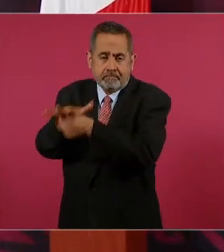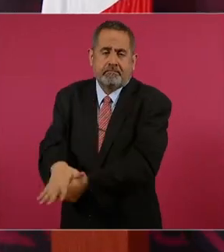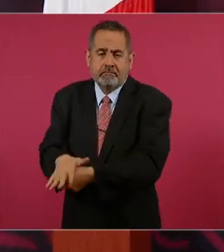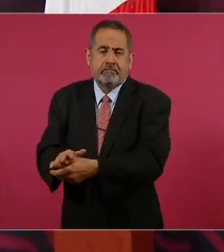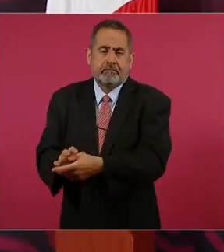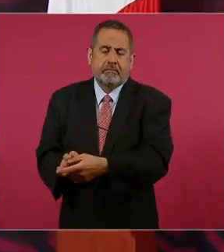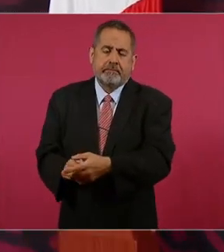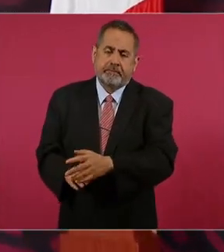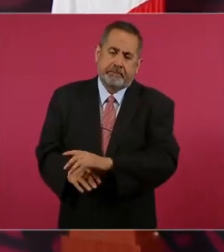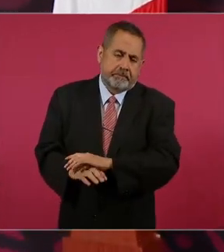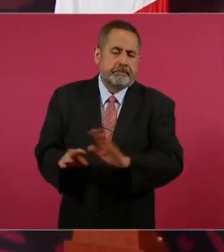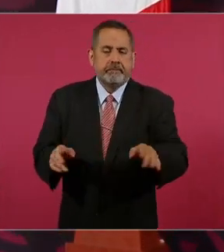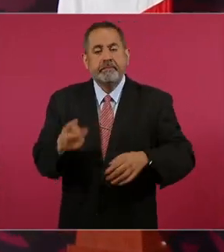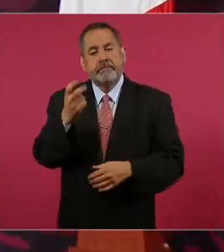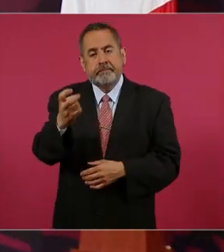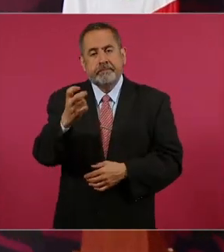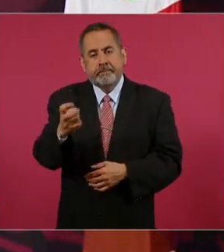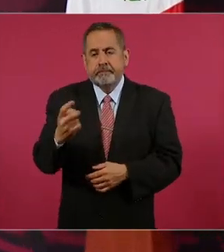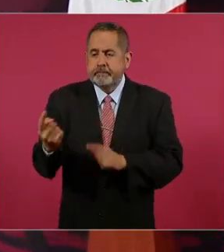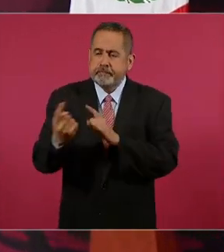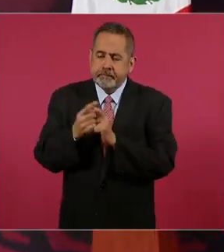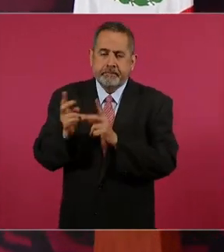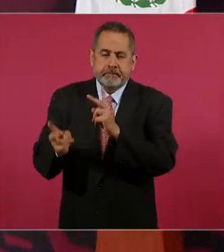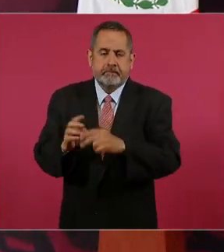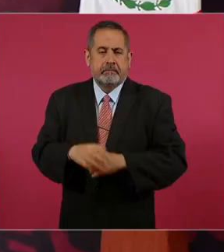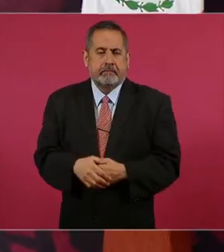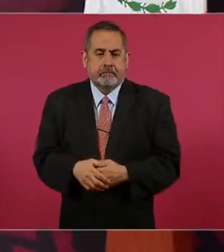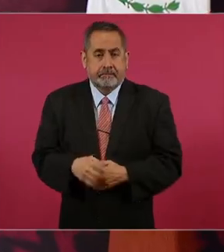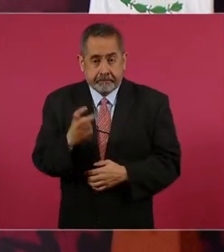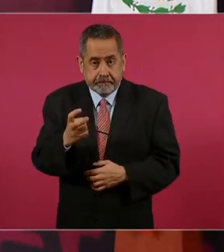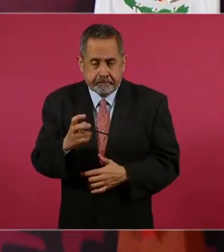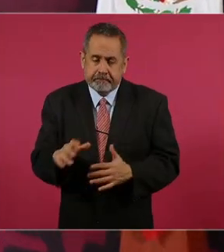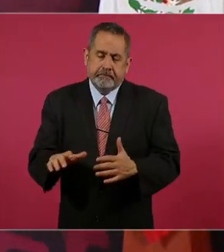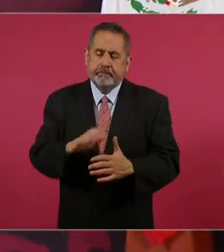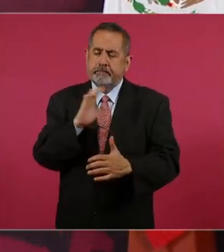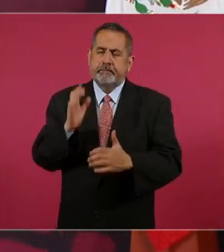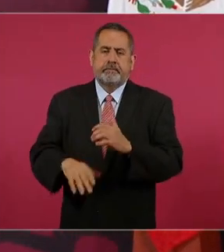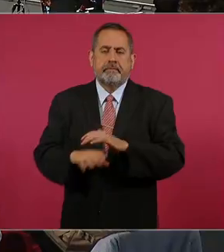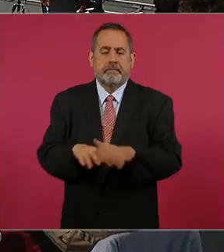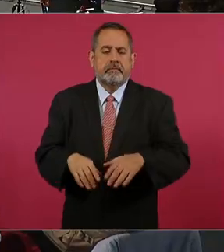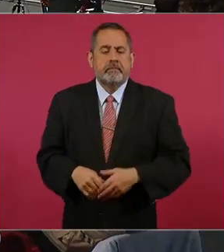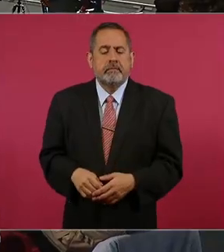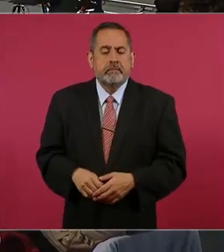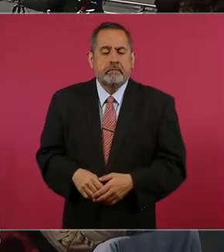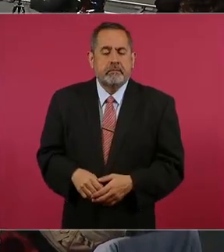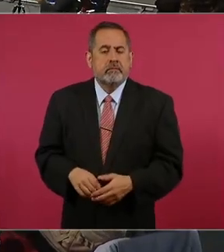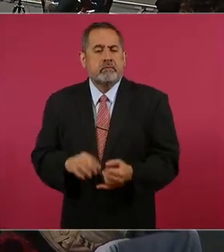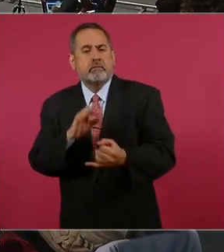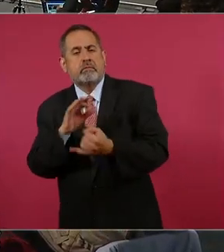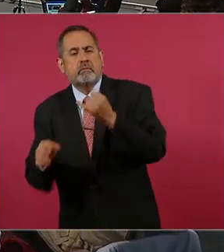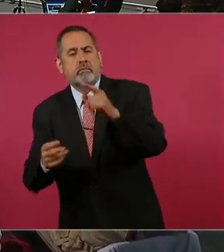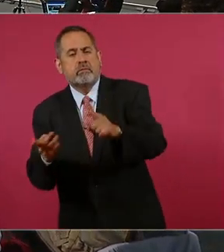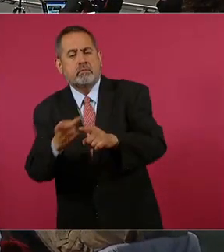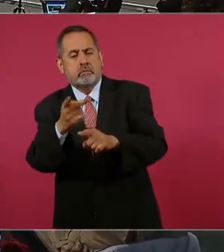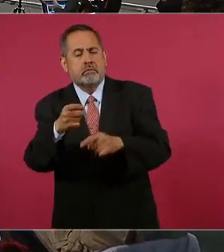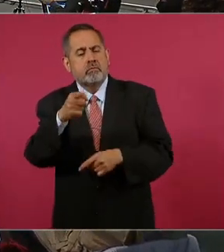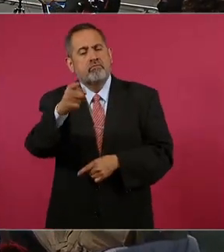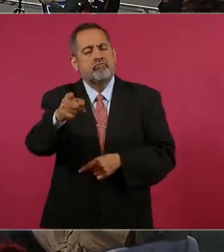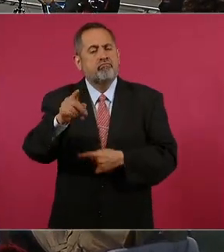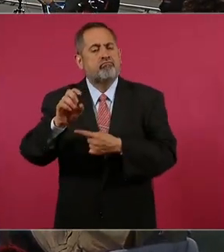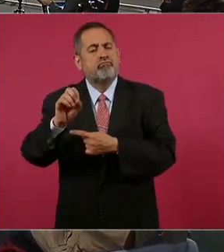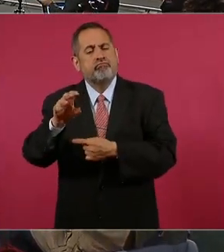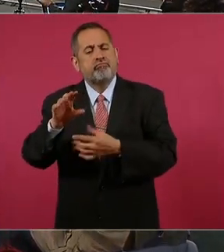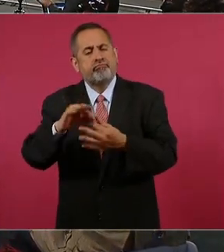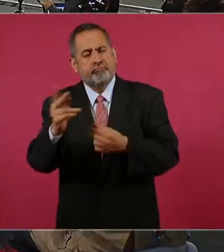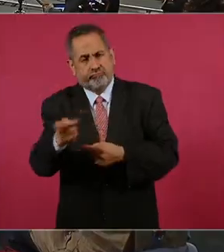entonces todo eso pues ya se terminó presidente y nada más que por último ya que usted presentaba las cifras de